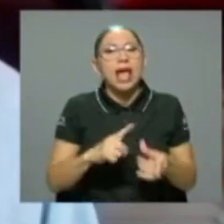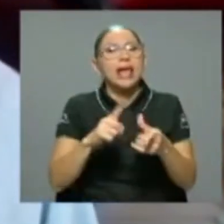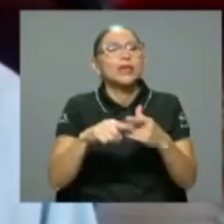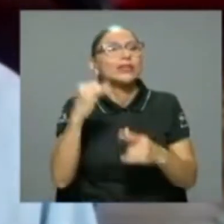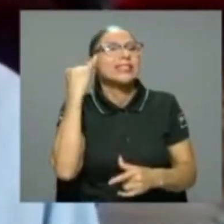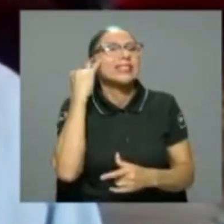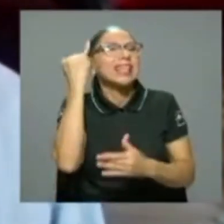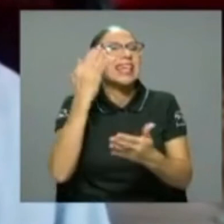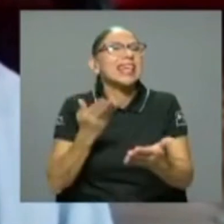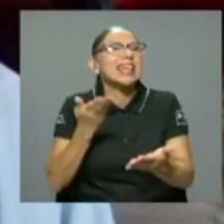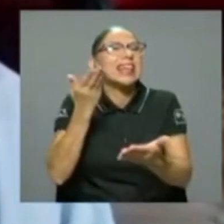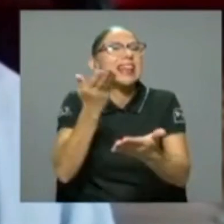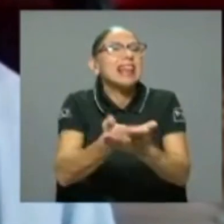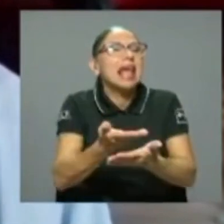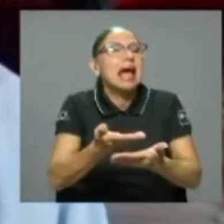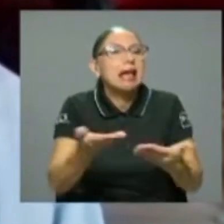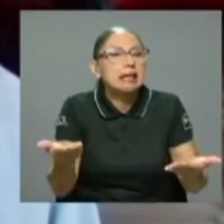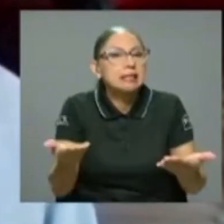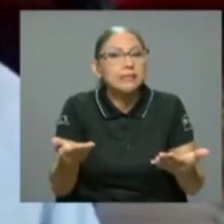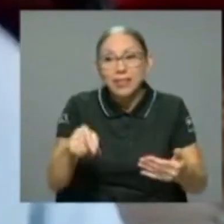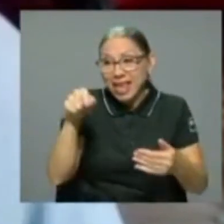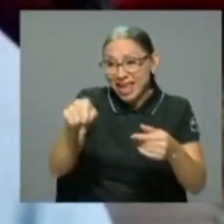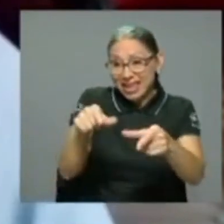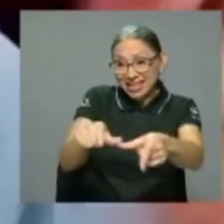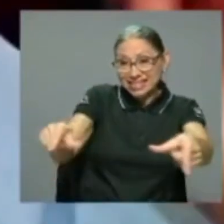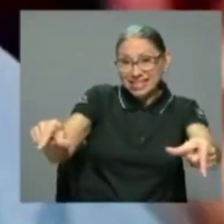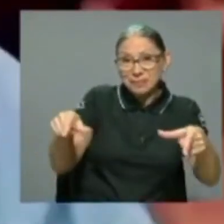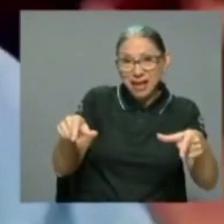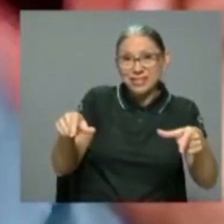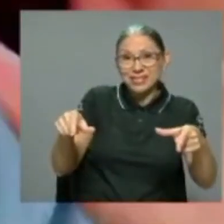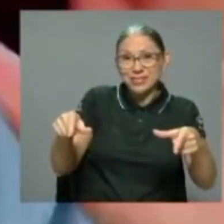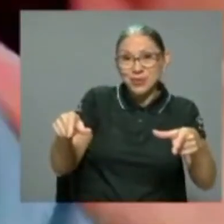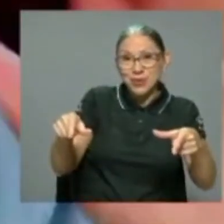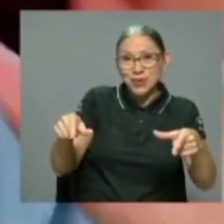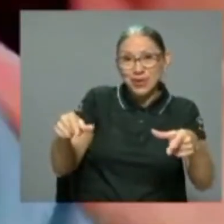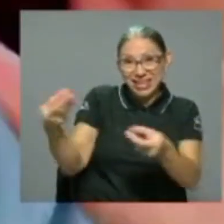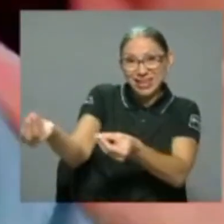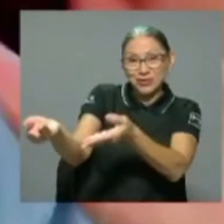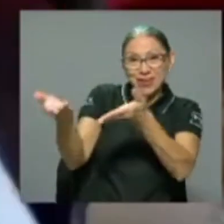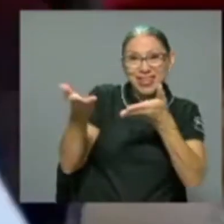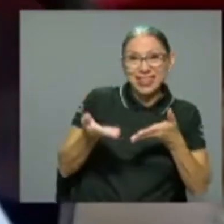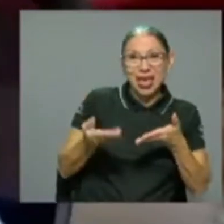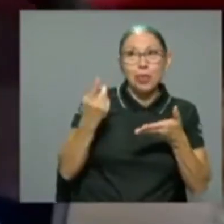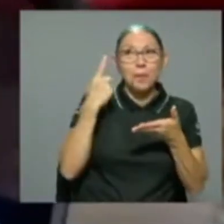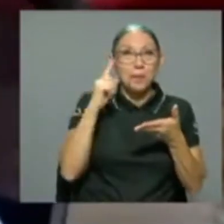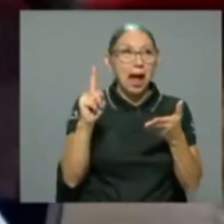en ese espacio que nos habían asignado para poner una librería,